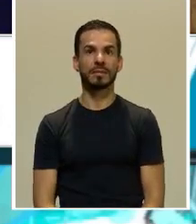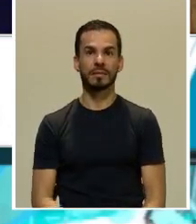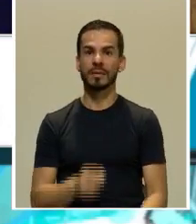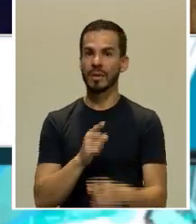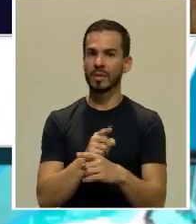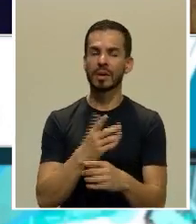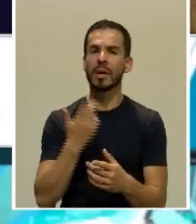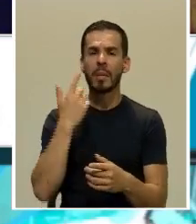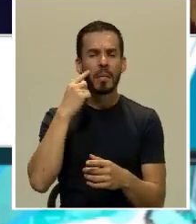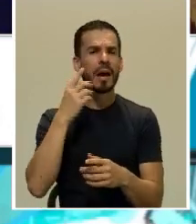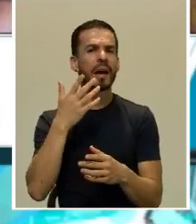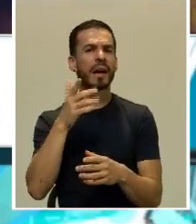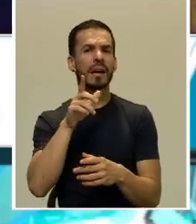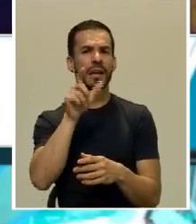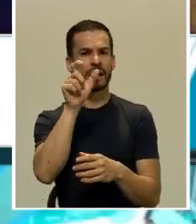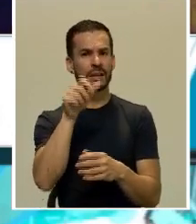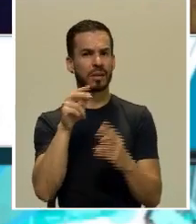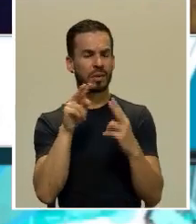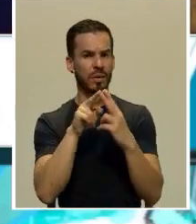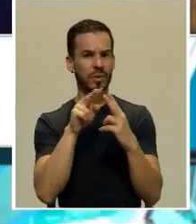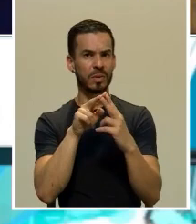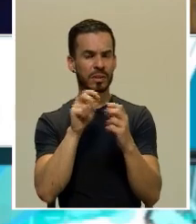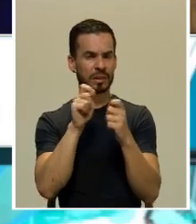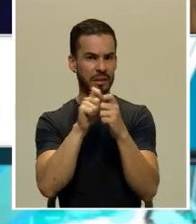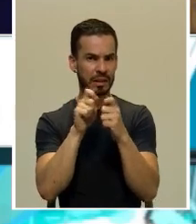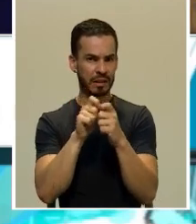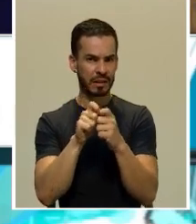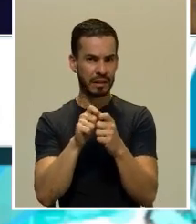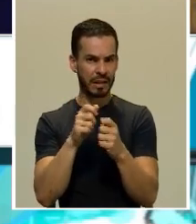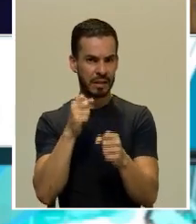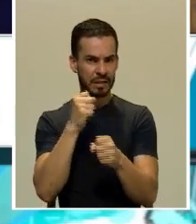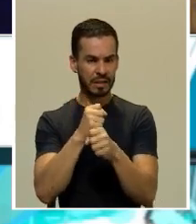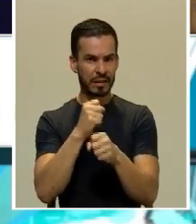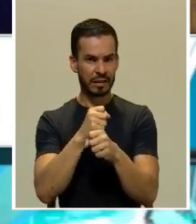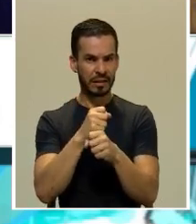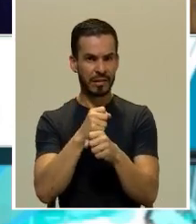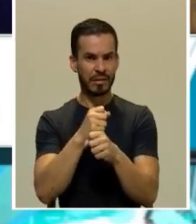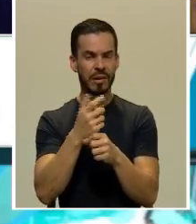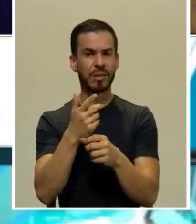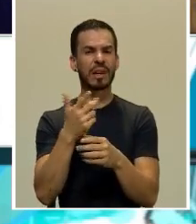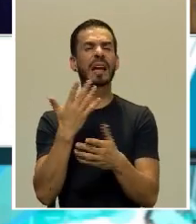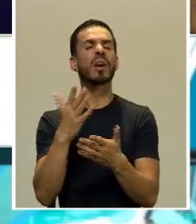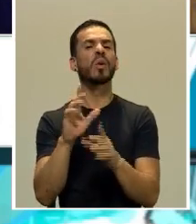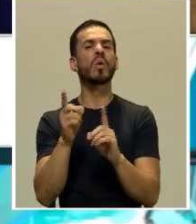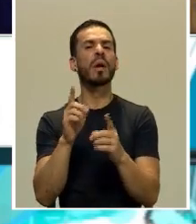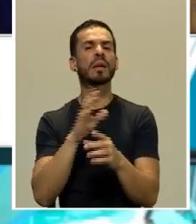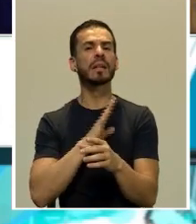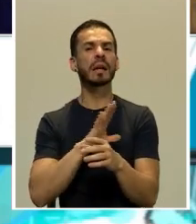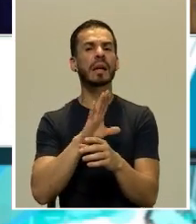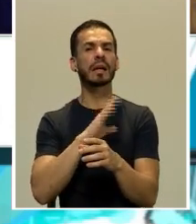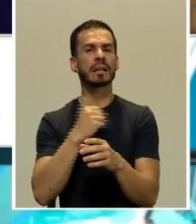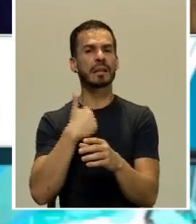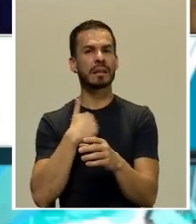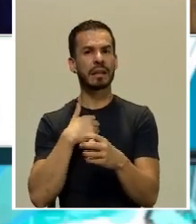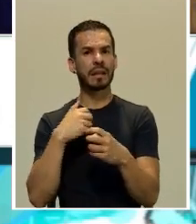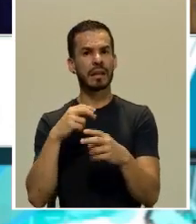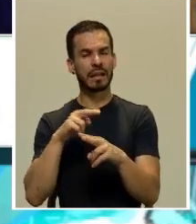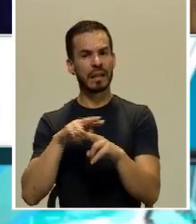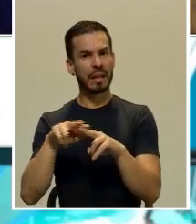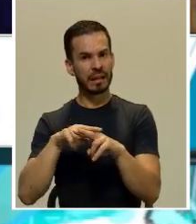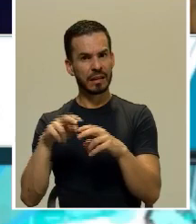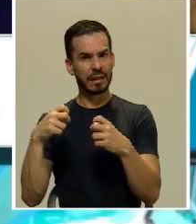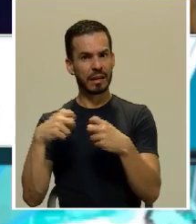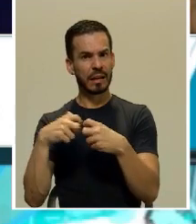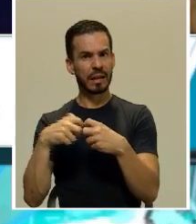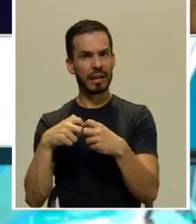Para quienes están conociendo los detalles de la obra, ¿qué características tiene el tren